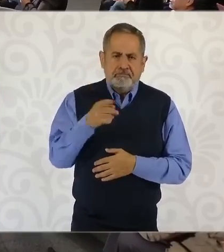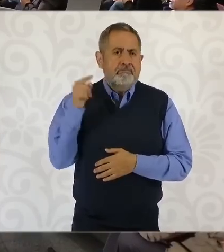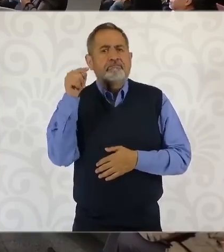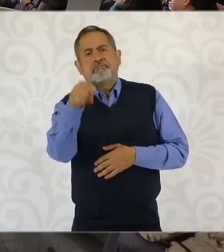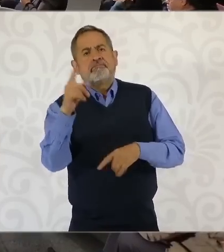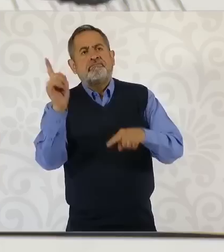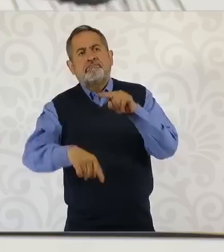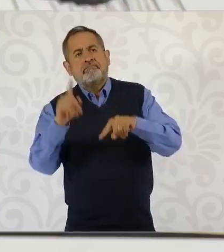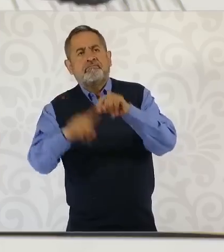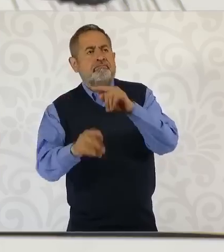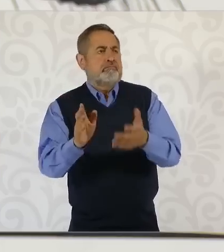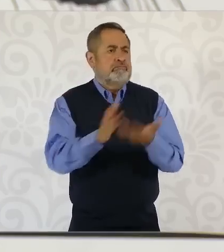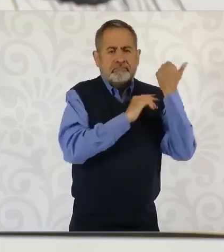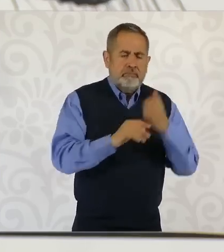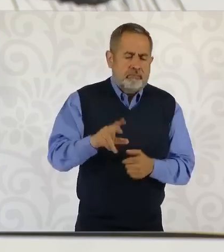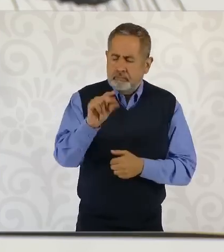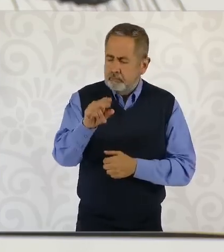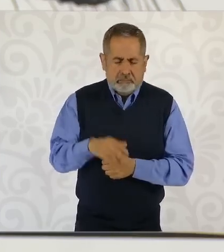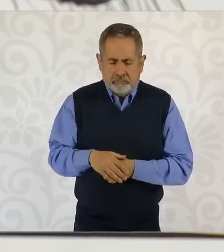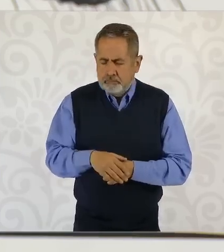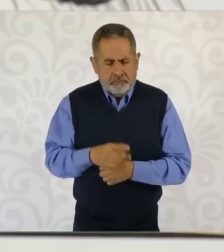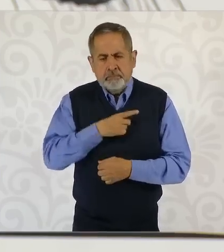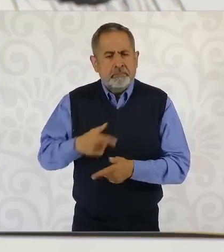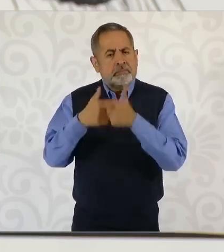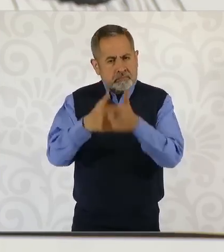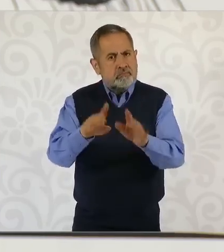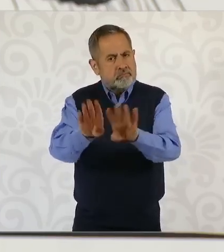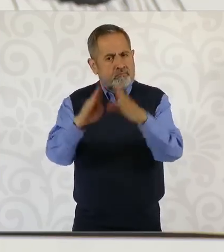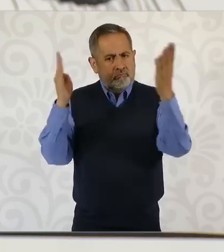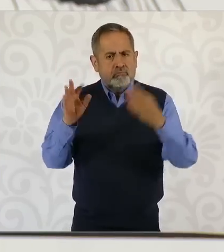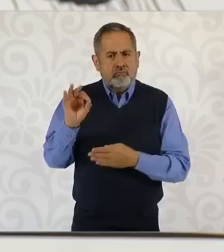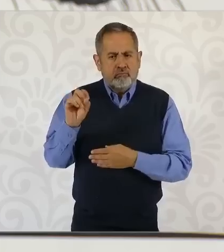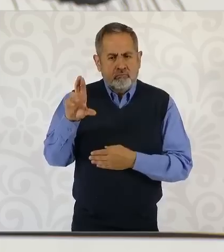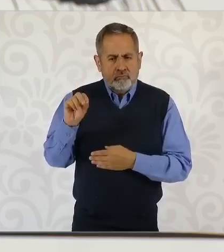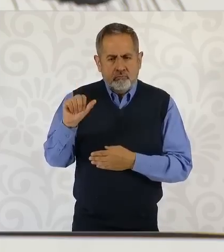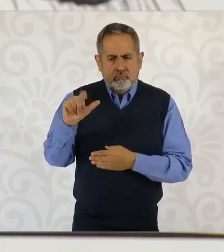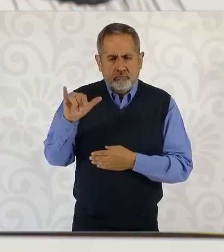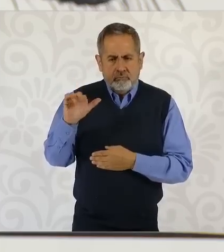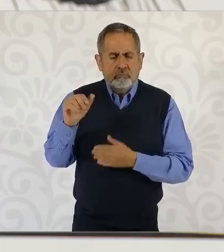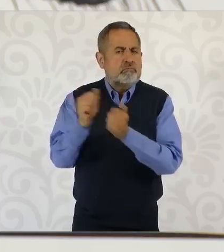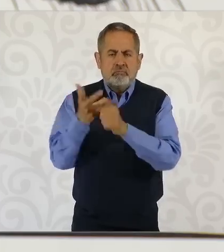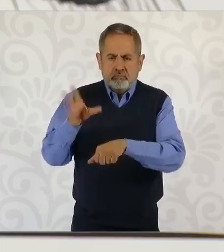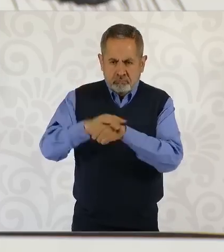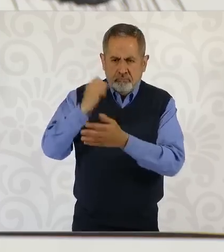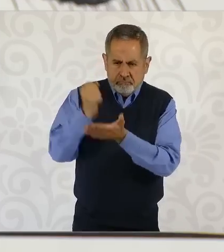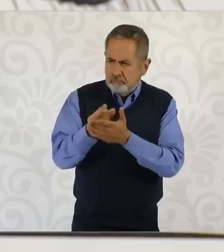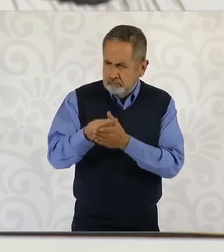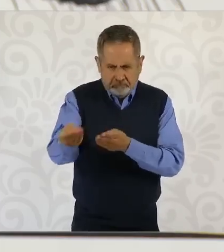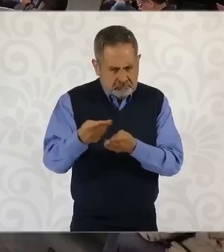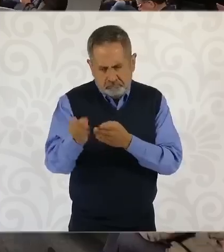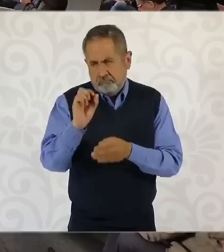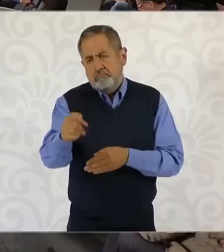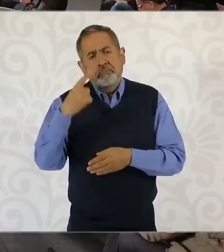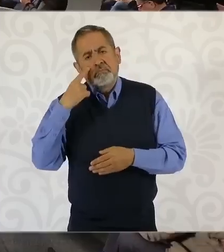y pues que siga funcionando evidentemente el Foro Alicia con todos sus permisos, obviamente, con lo que tienen que cumplir. Sí,